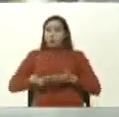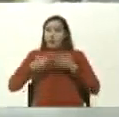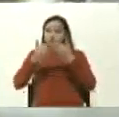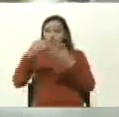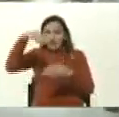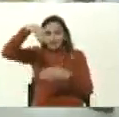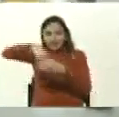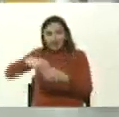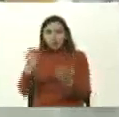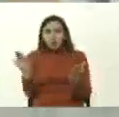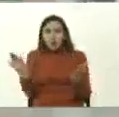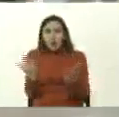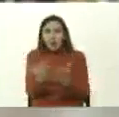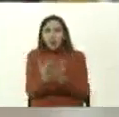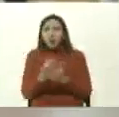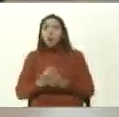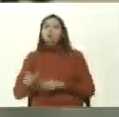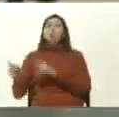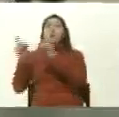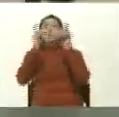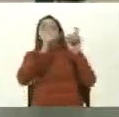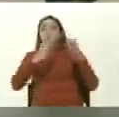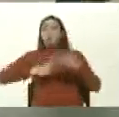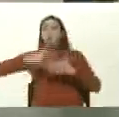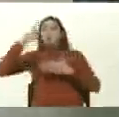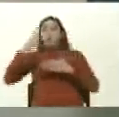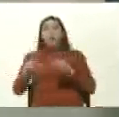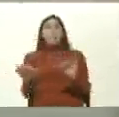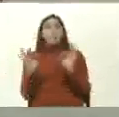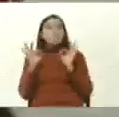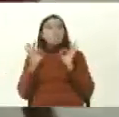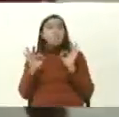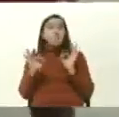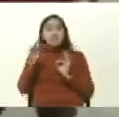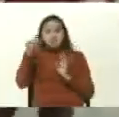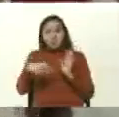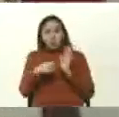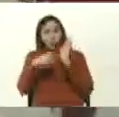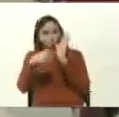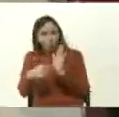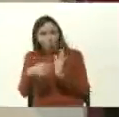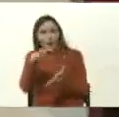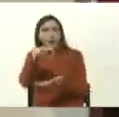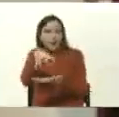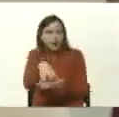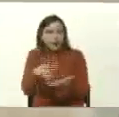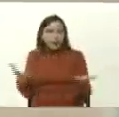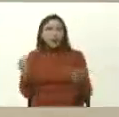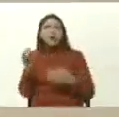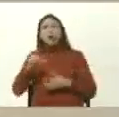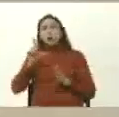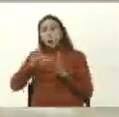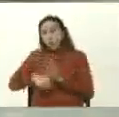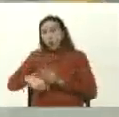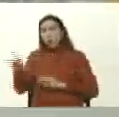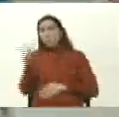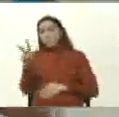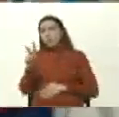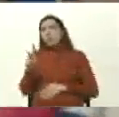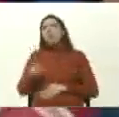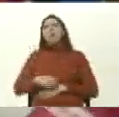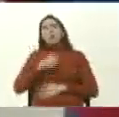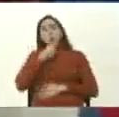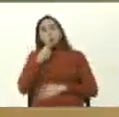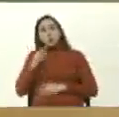un programa de formación especial y luego, bueno, van a representar al estado, al país, y es una